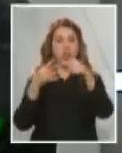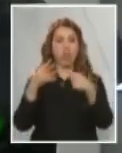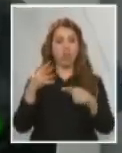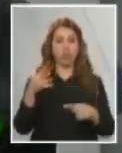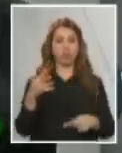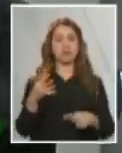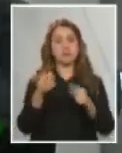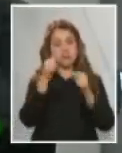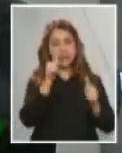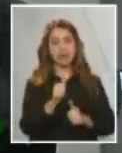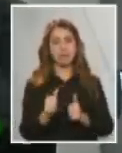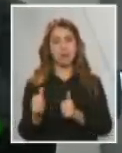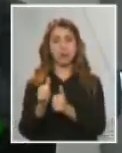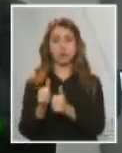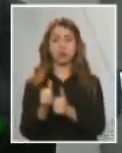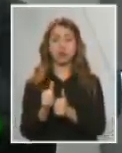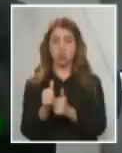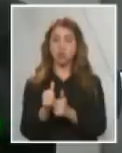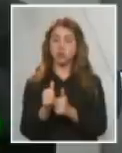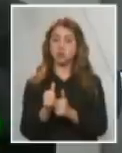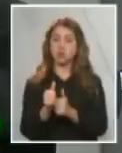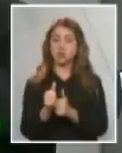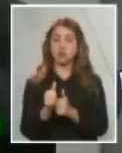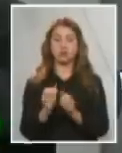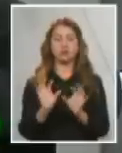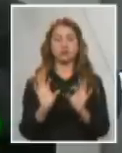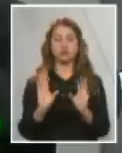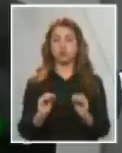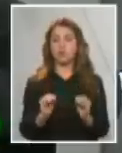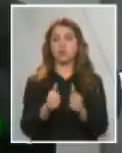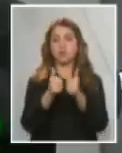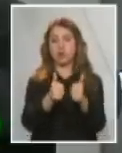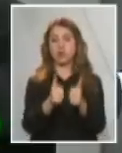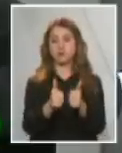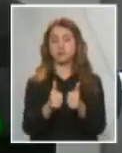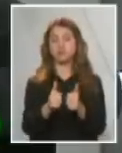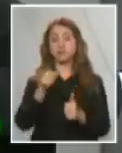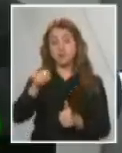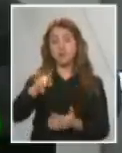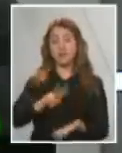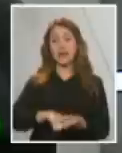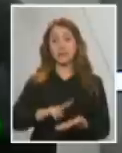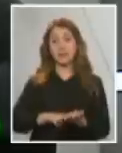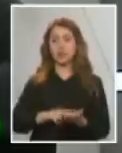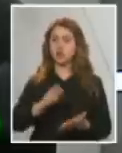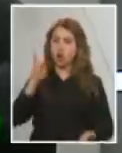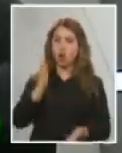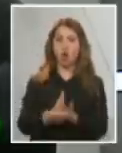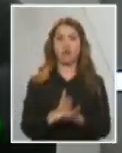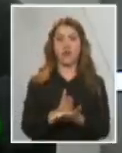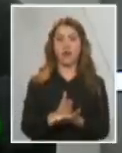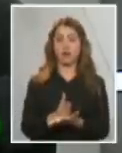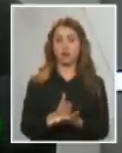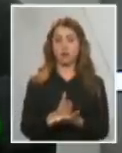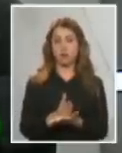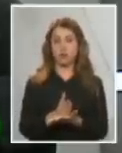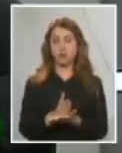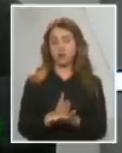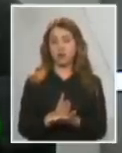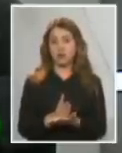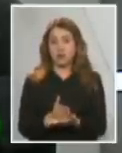el seguimiento, lo cual fue lo ideal, porque ahí realmente nos obligaron de cierta manera